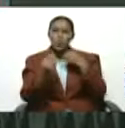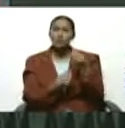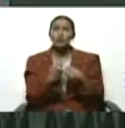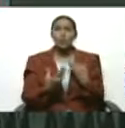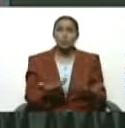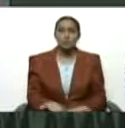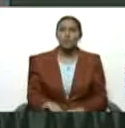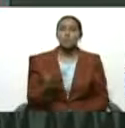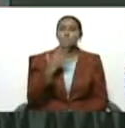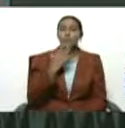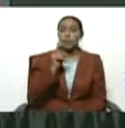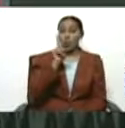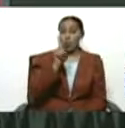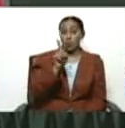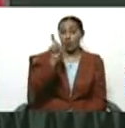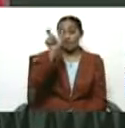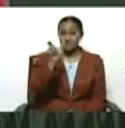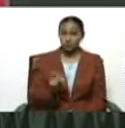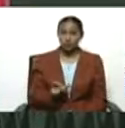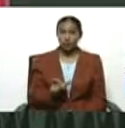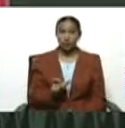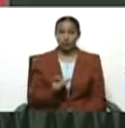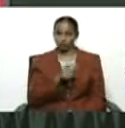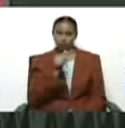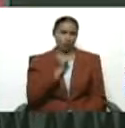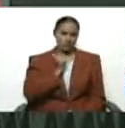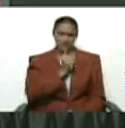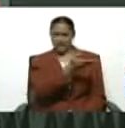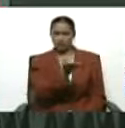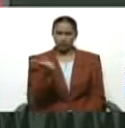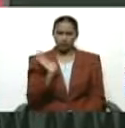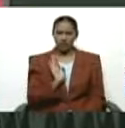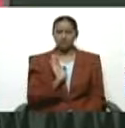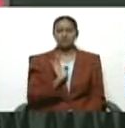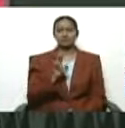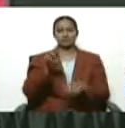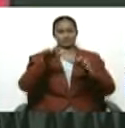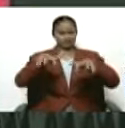persona, cualquiera de los que está aquí, puede ser